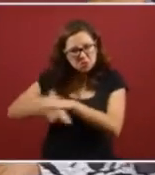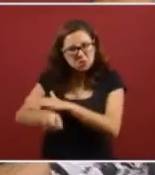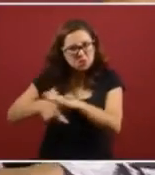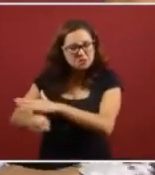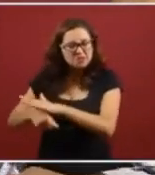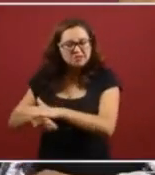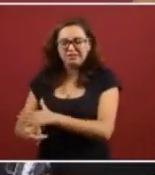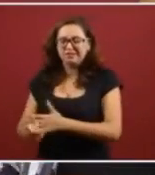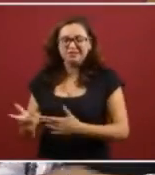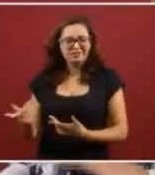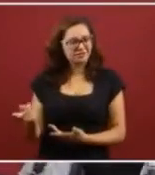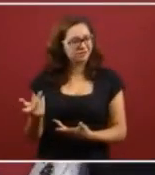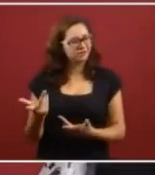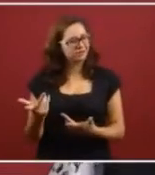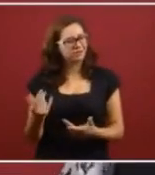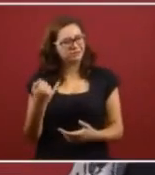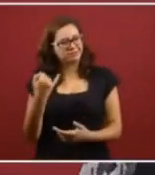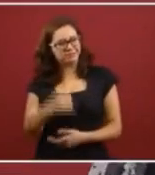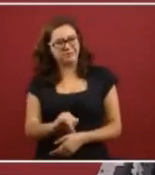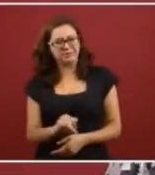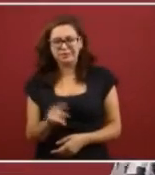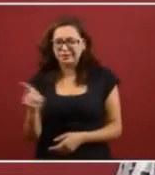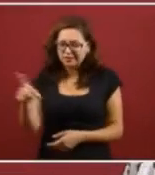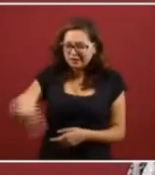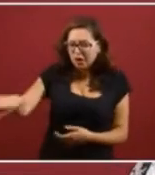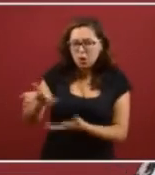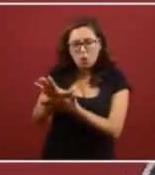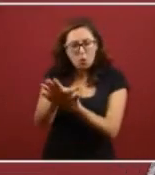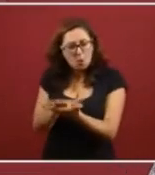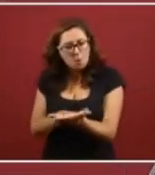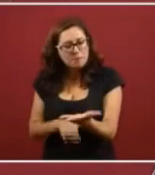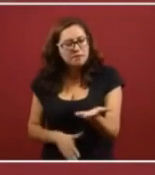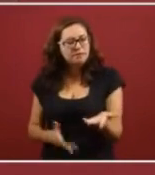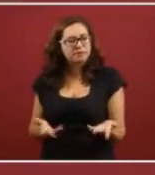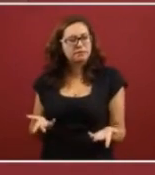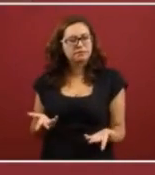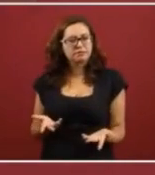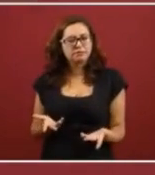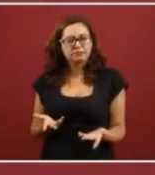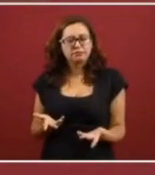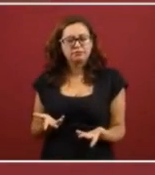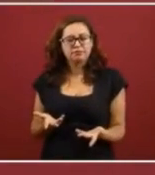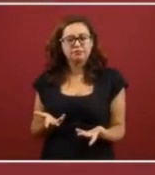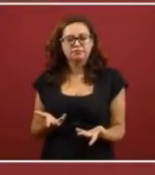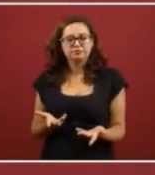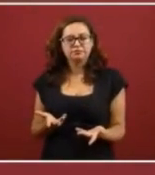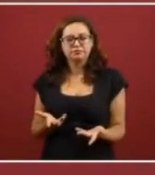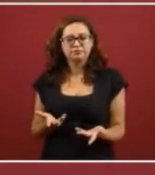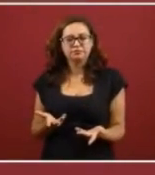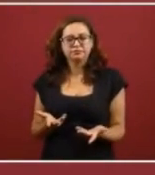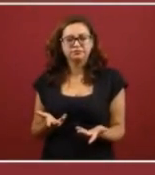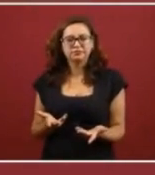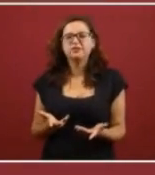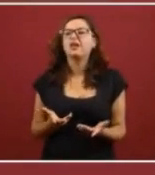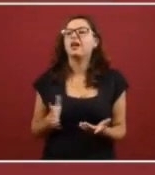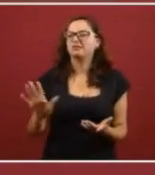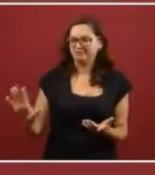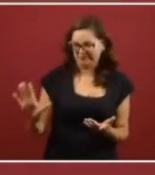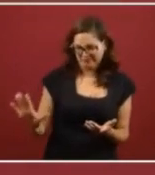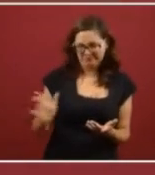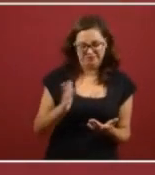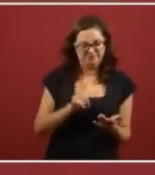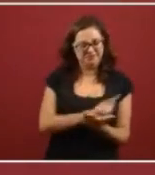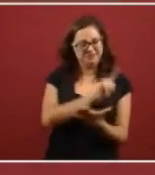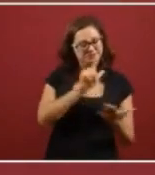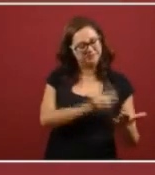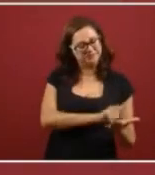of money laundering someterlos in order to make them utilizan they utilized